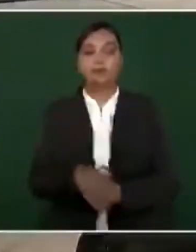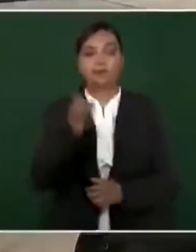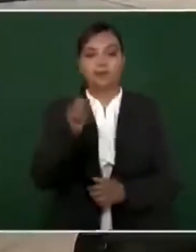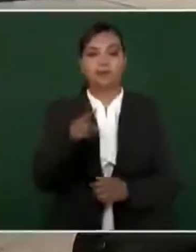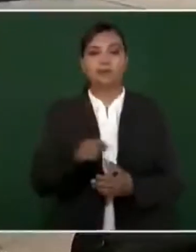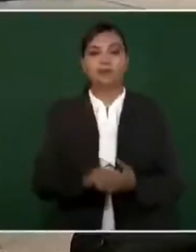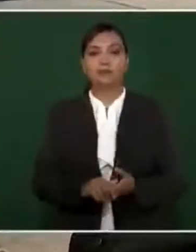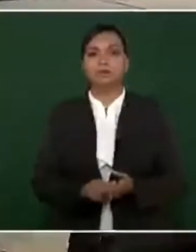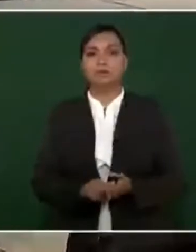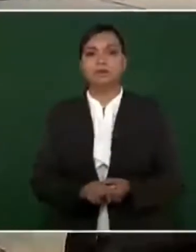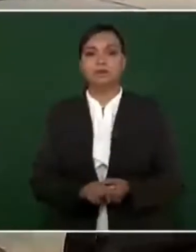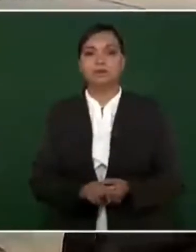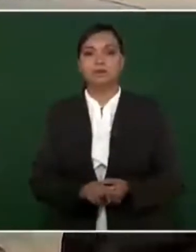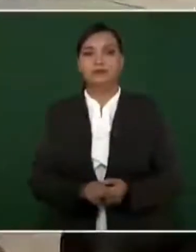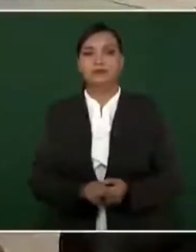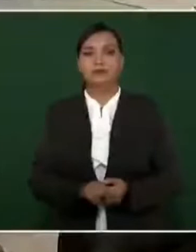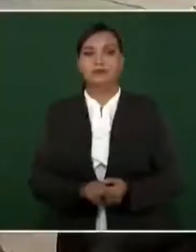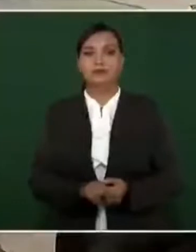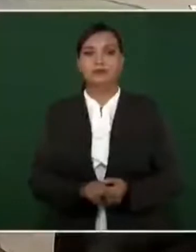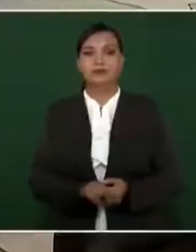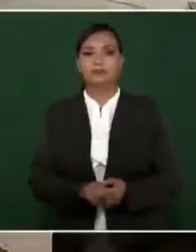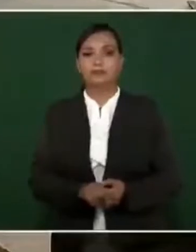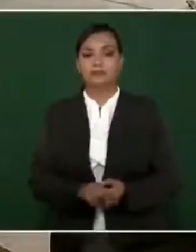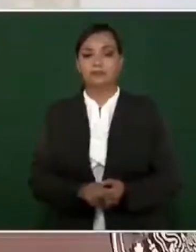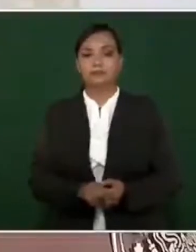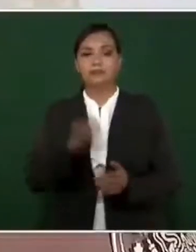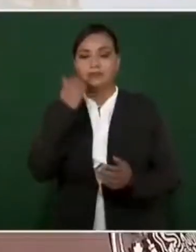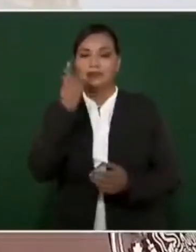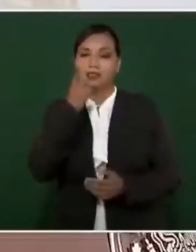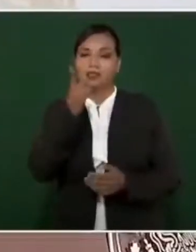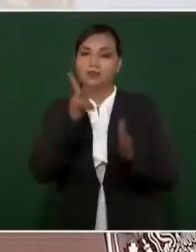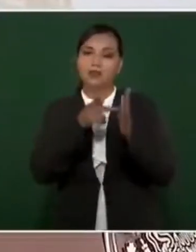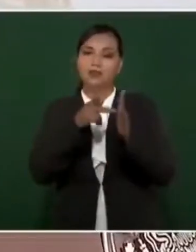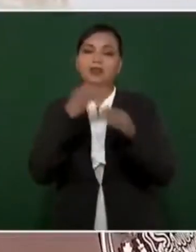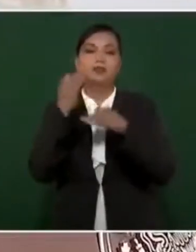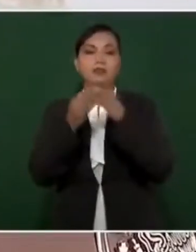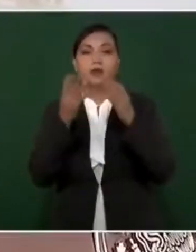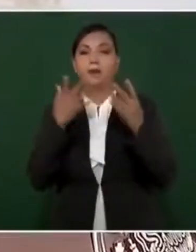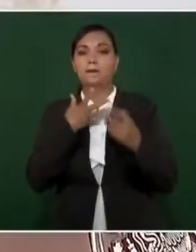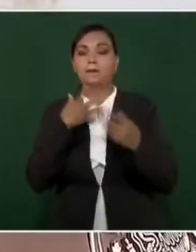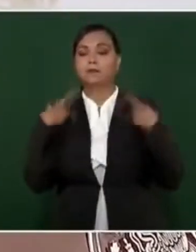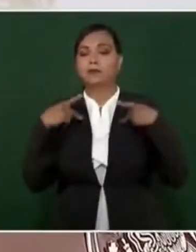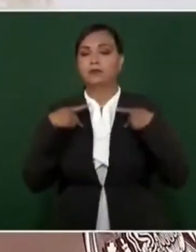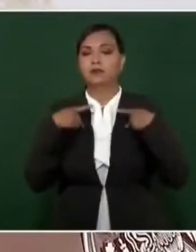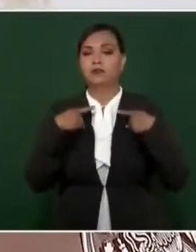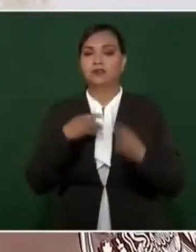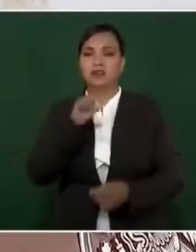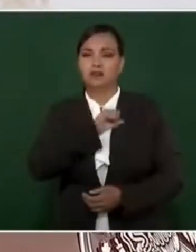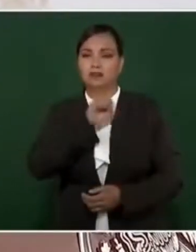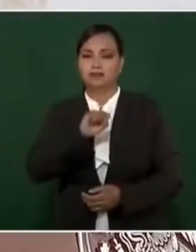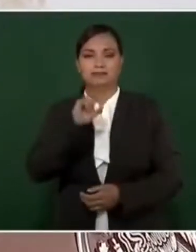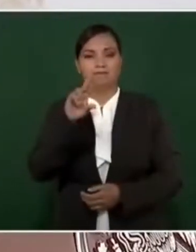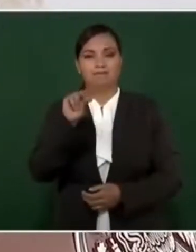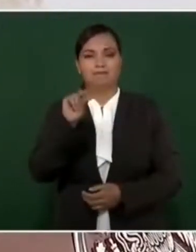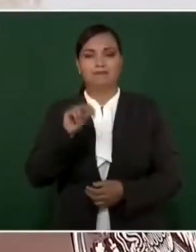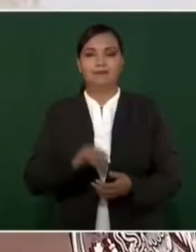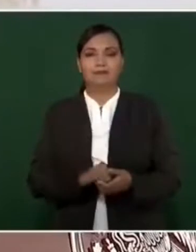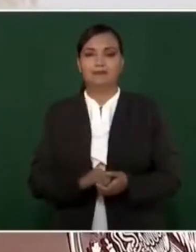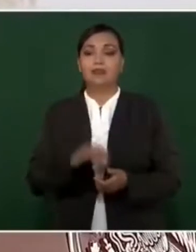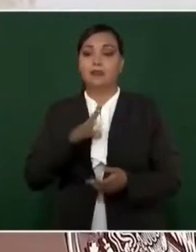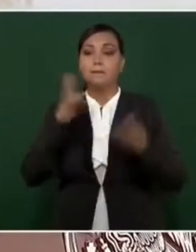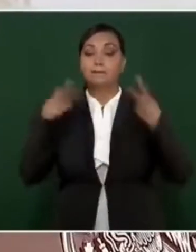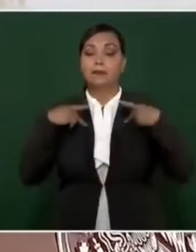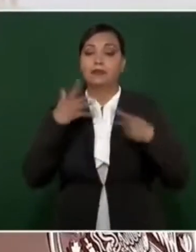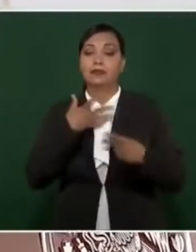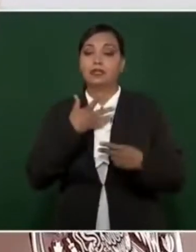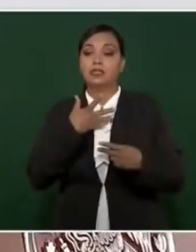repetir, no todo el que tiene es malvado. Hay gente que tiene un patrimonio que lo consiguió con esfuerzo,